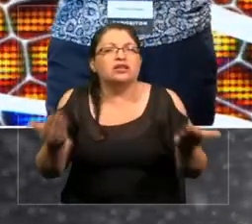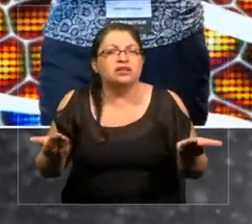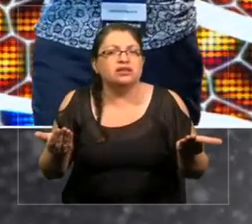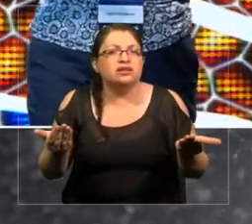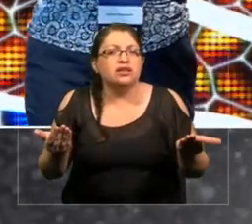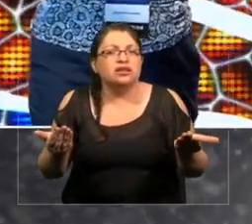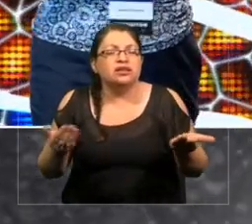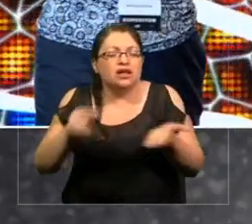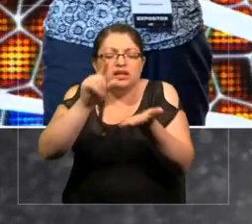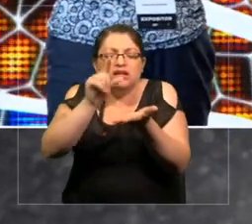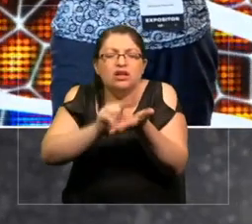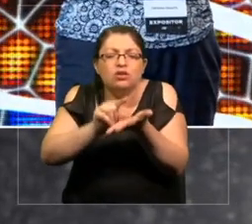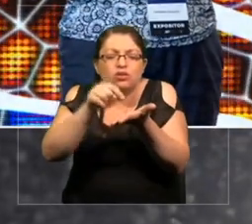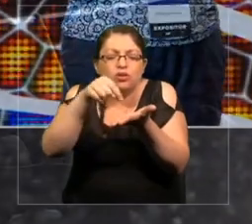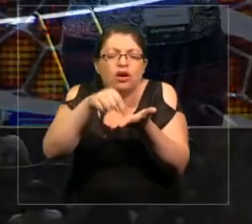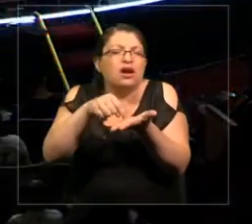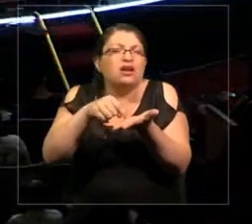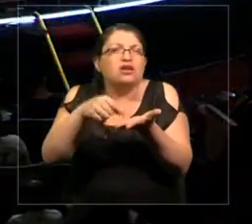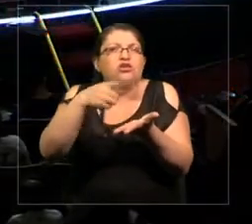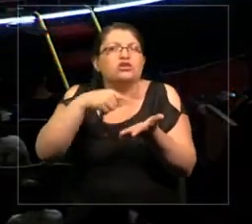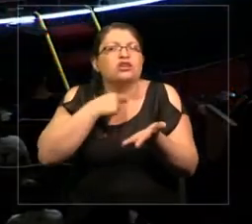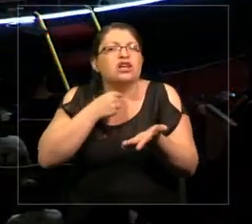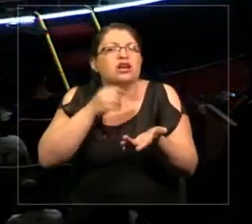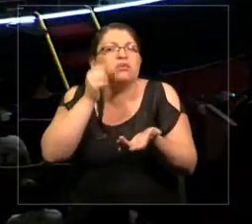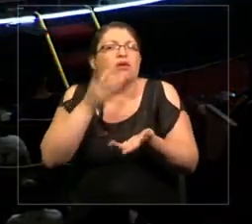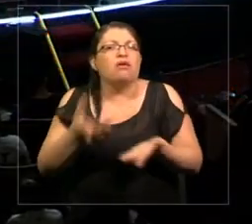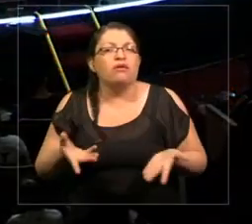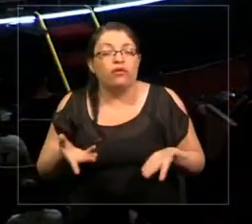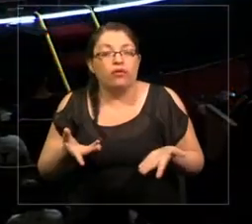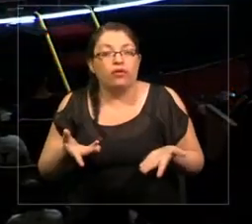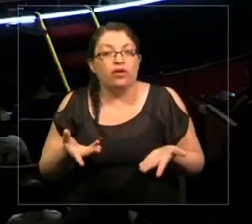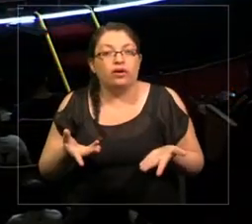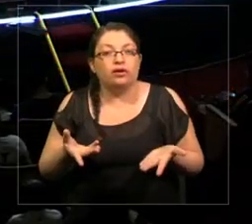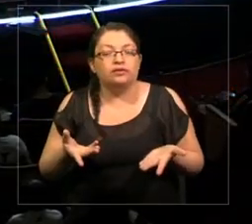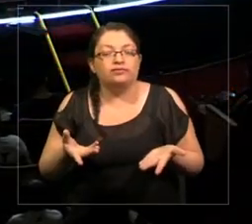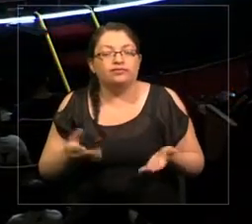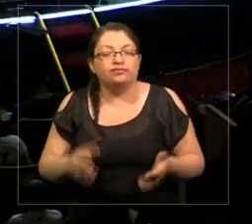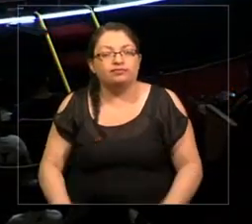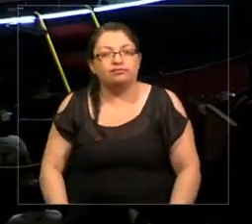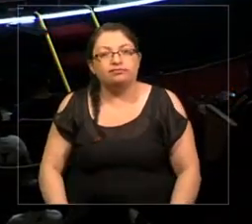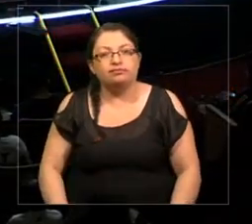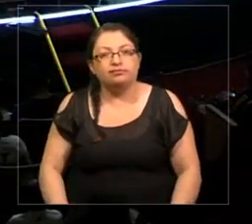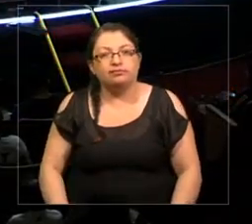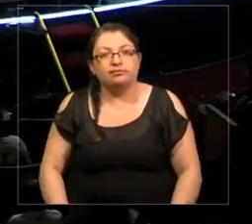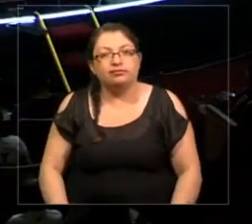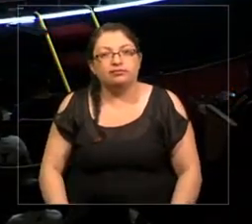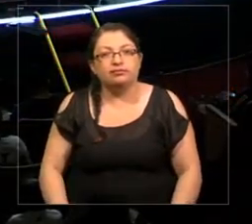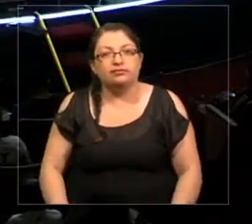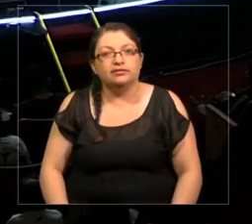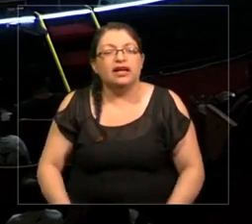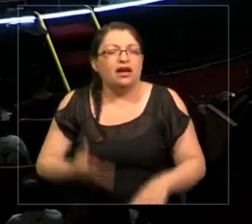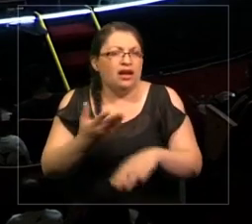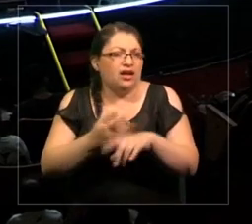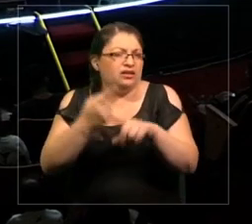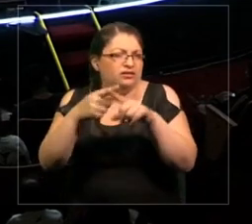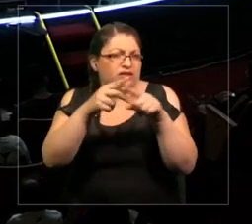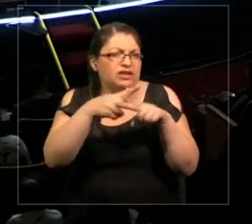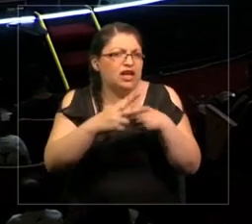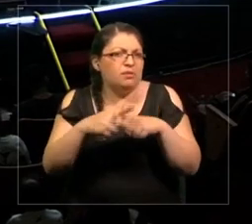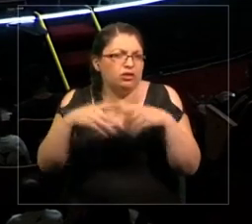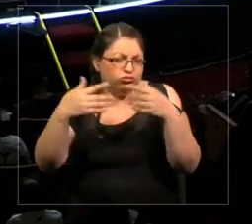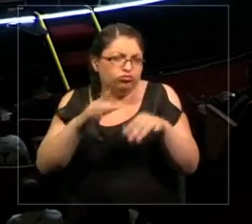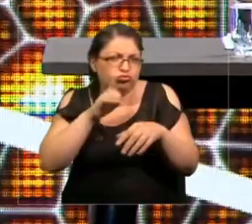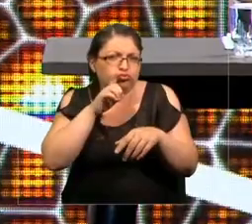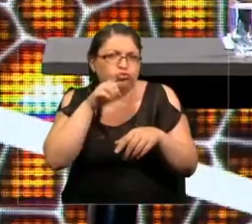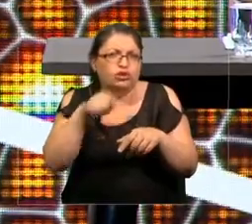qué tipo de espacio urbano queremos fijando claramente a través de varios instrumentos que existen y